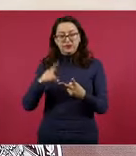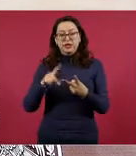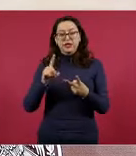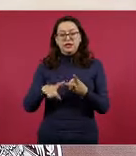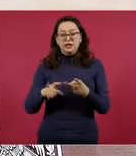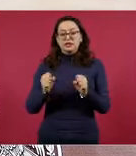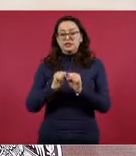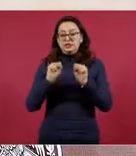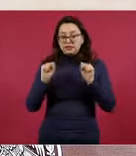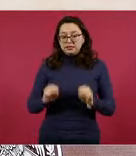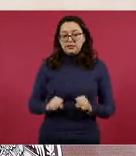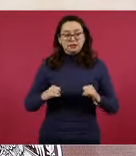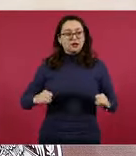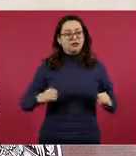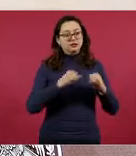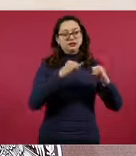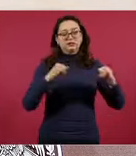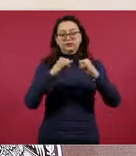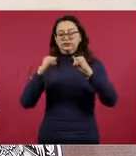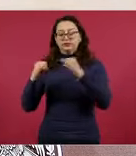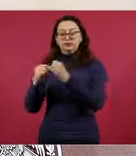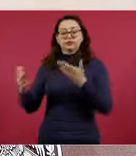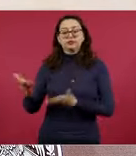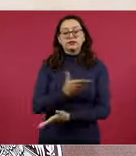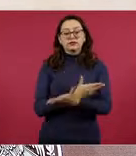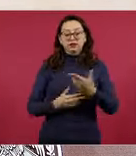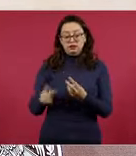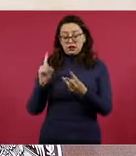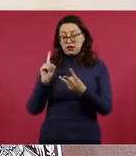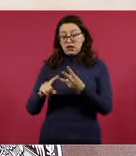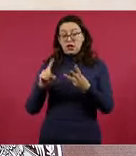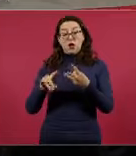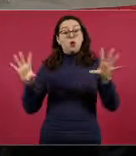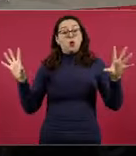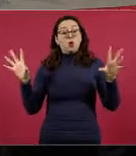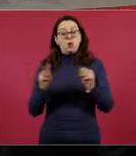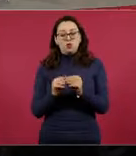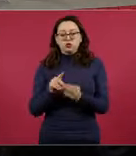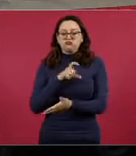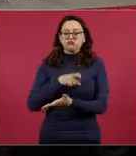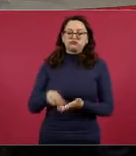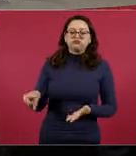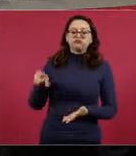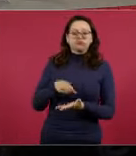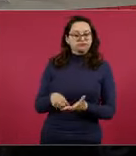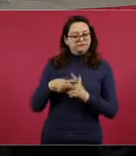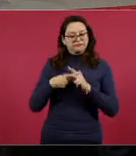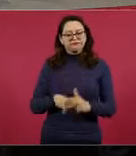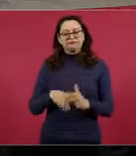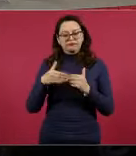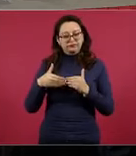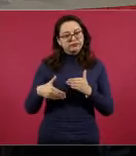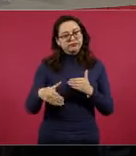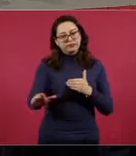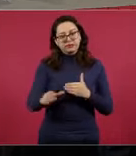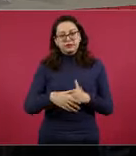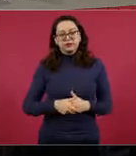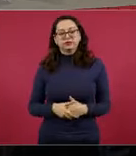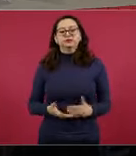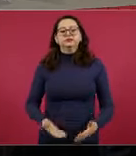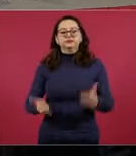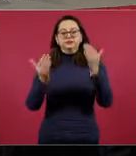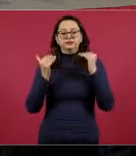habrá entre instituciones, así como las compras consolidadas que a partir de este momento se puedan materializar. La que